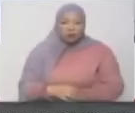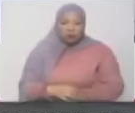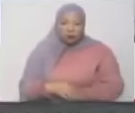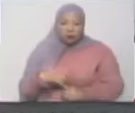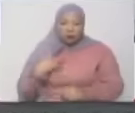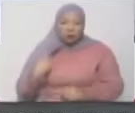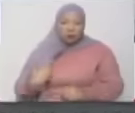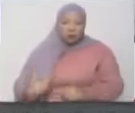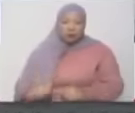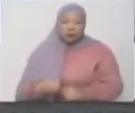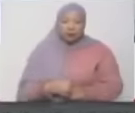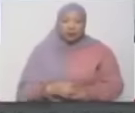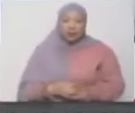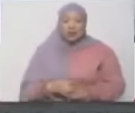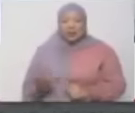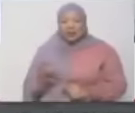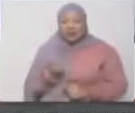Ana.